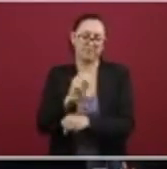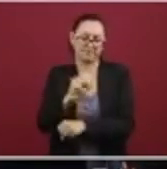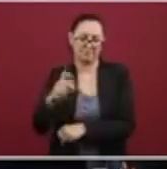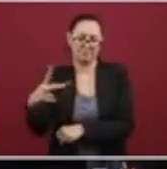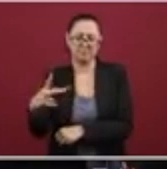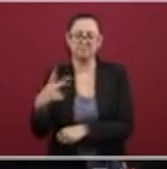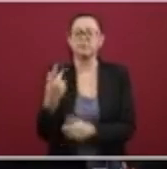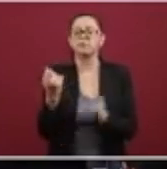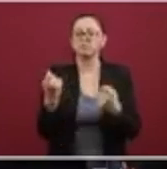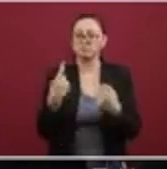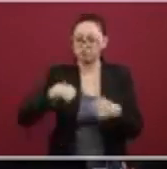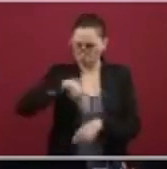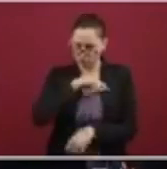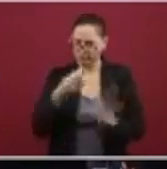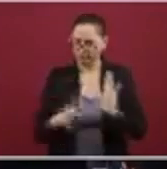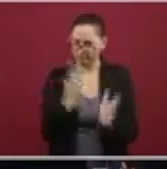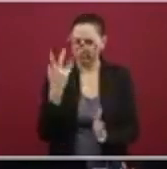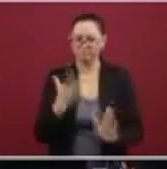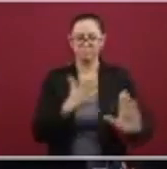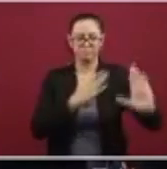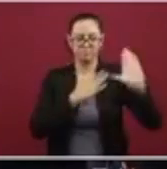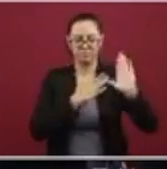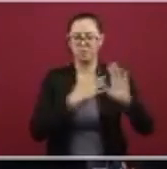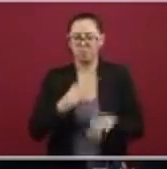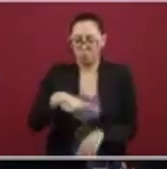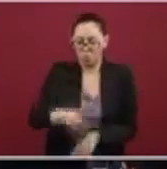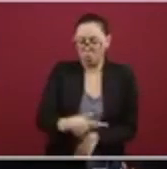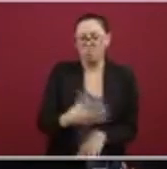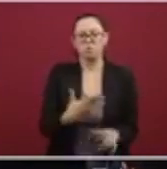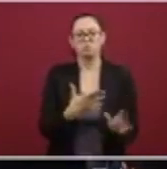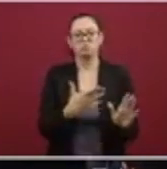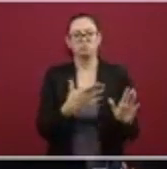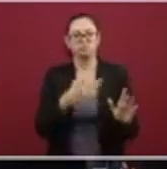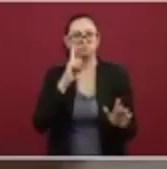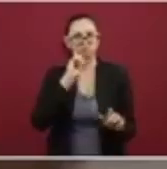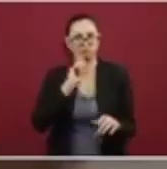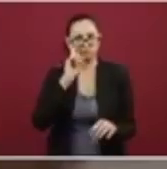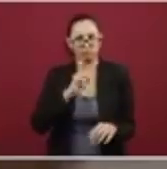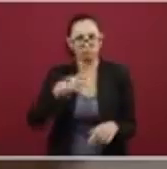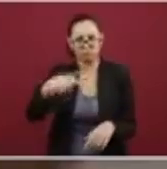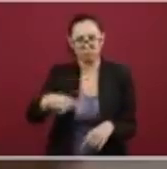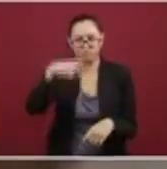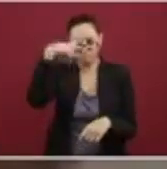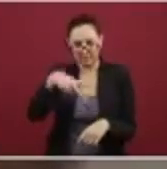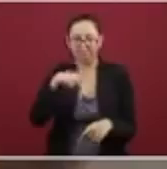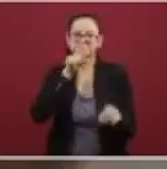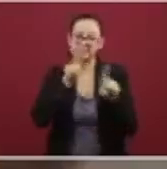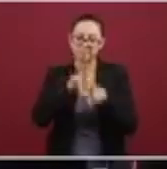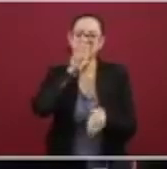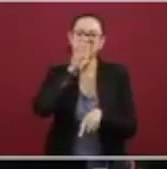nuestro compromiso, no solo como ciudadanas, sino también como madres. Queremos un México mejor.